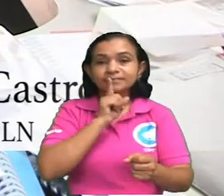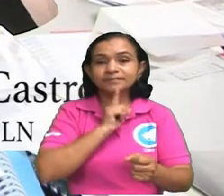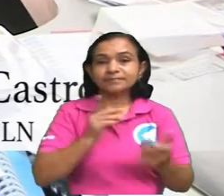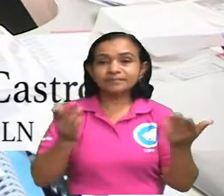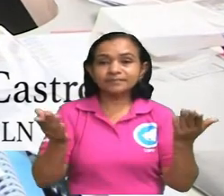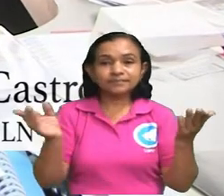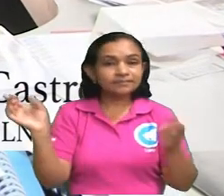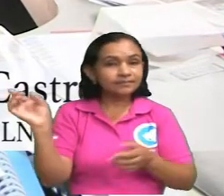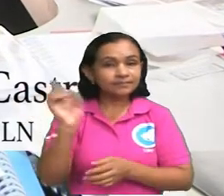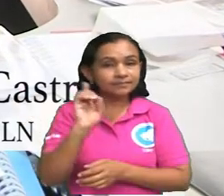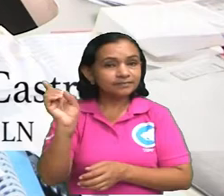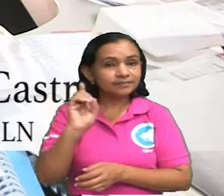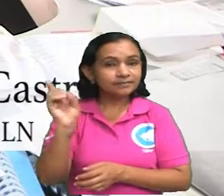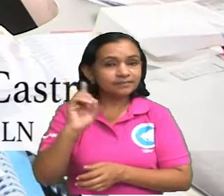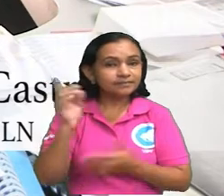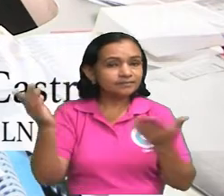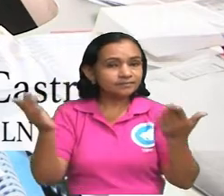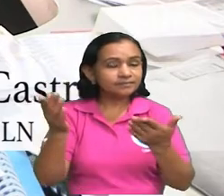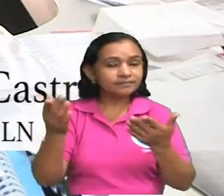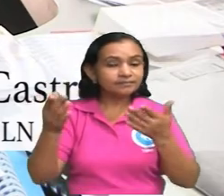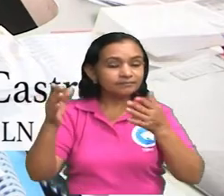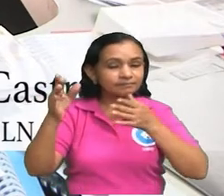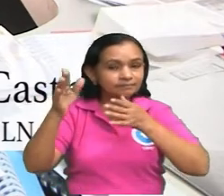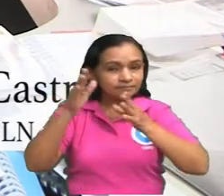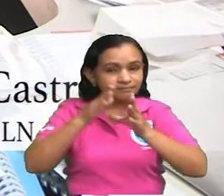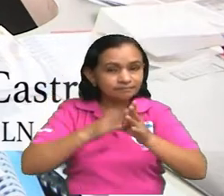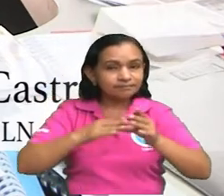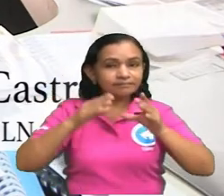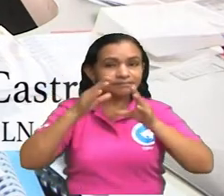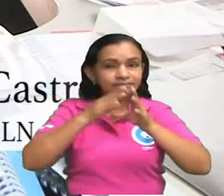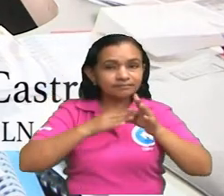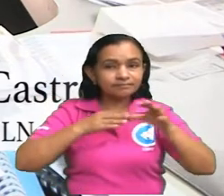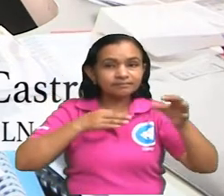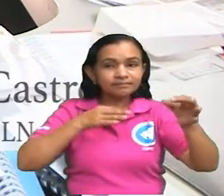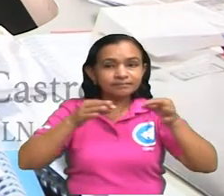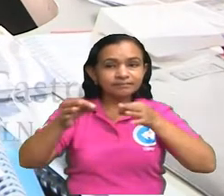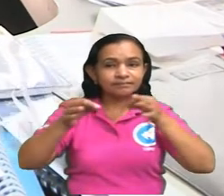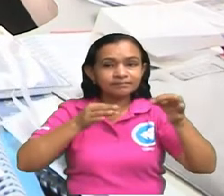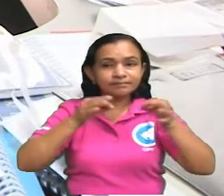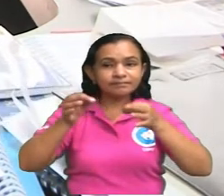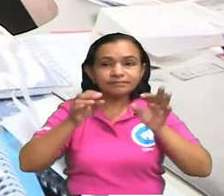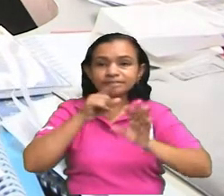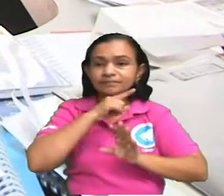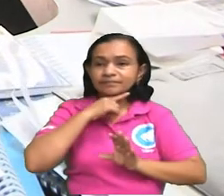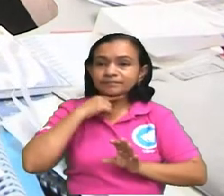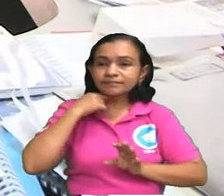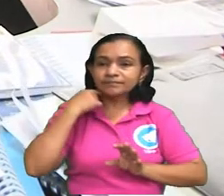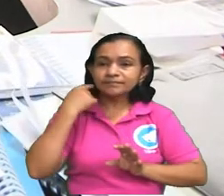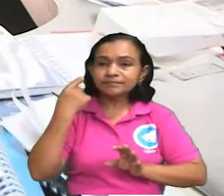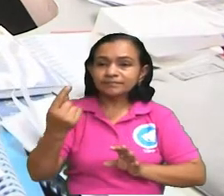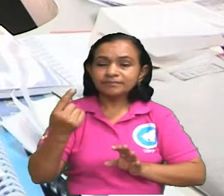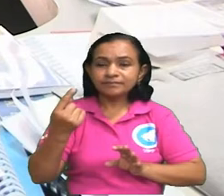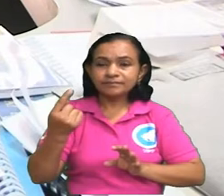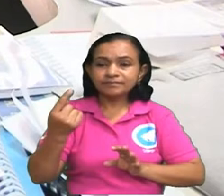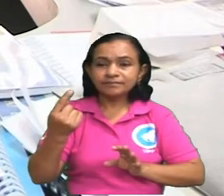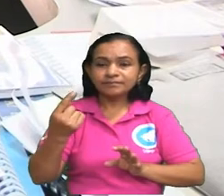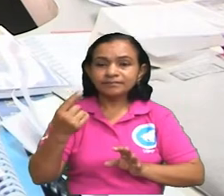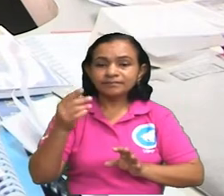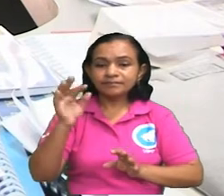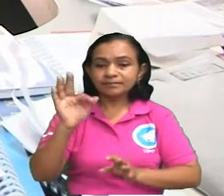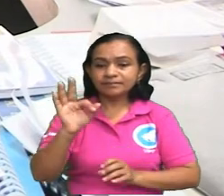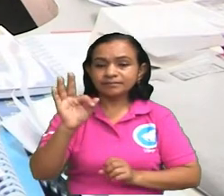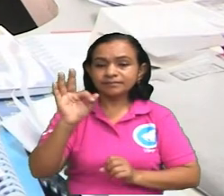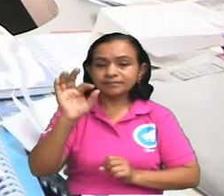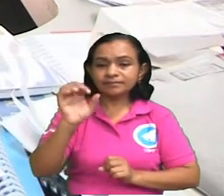donde nos narra con claridad la faceta del Frente